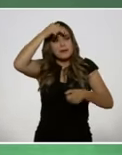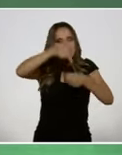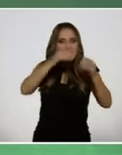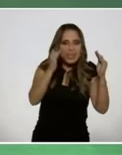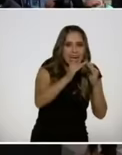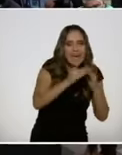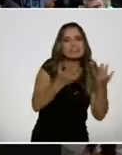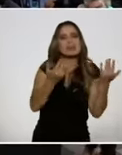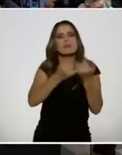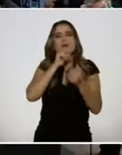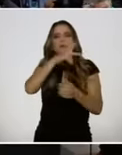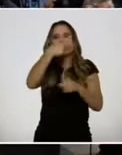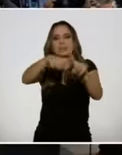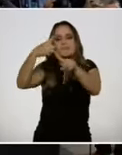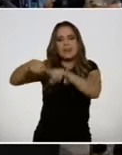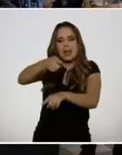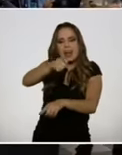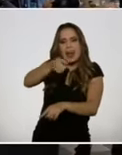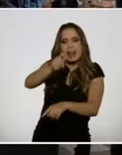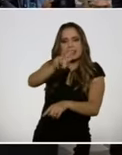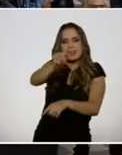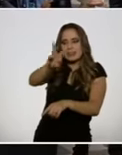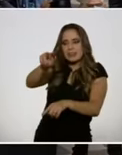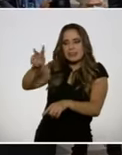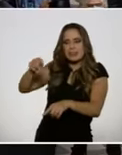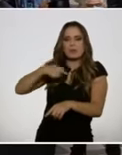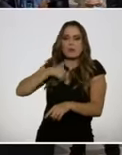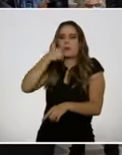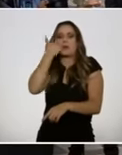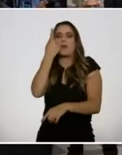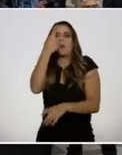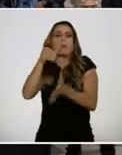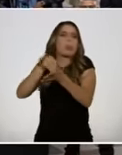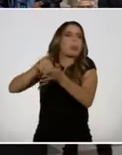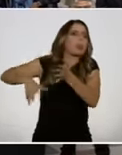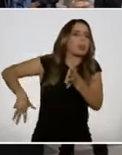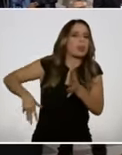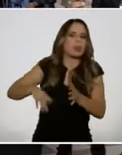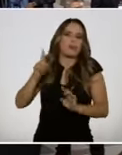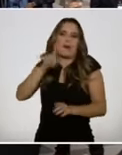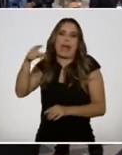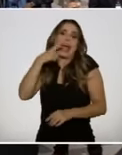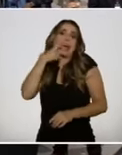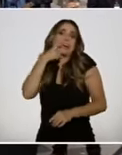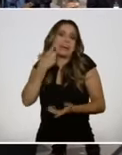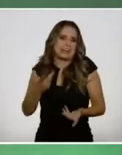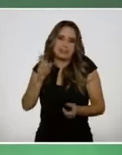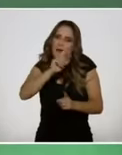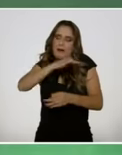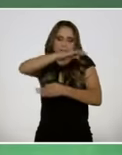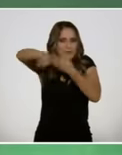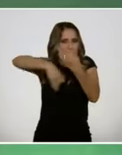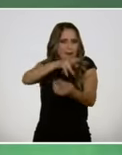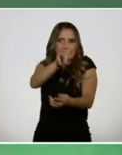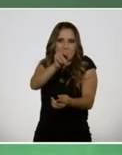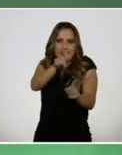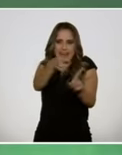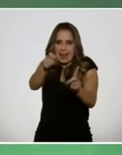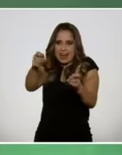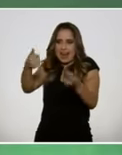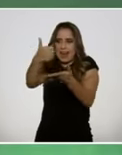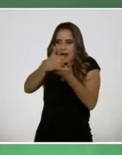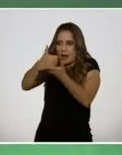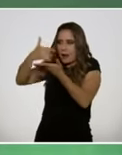todas las televisoras. No quiero a lo mejor evitar una porque se me van a poner celosos, y entonces también tenemos mucha gente a